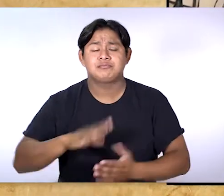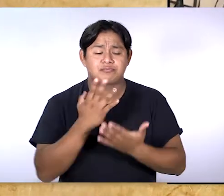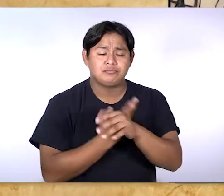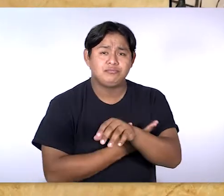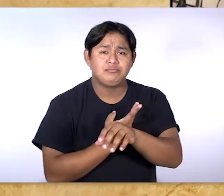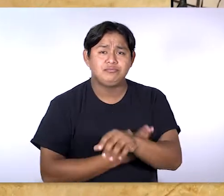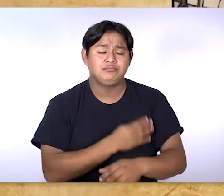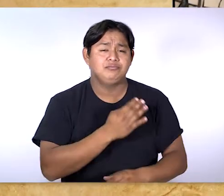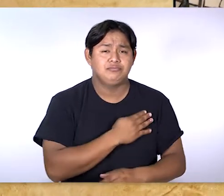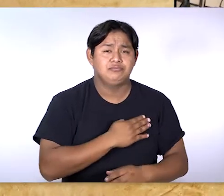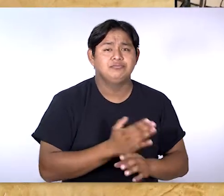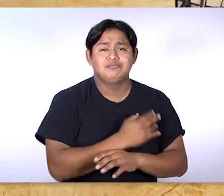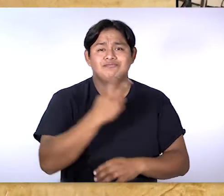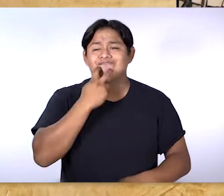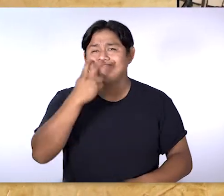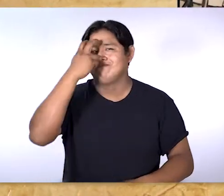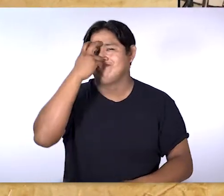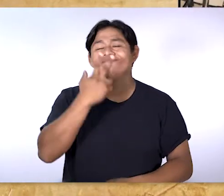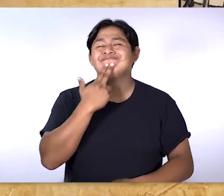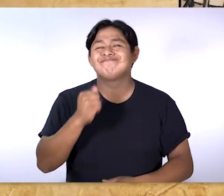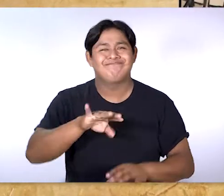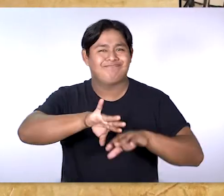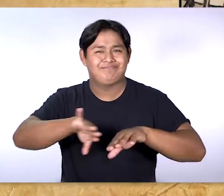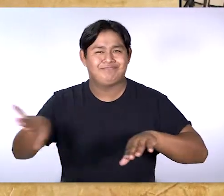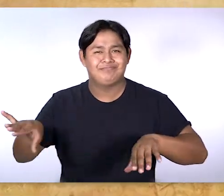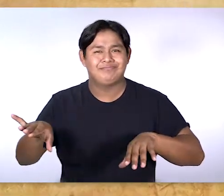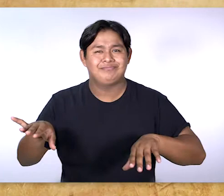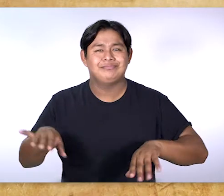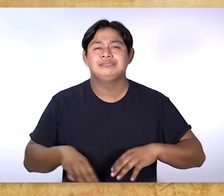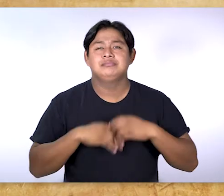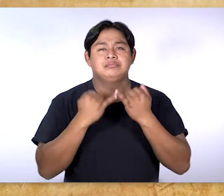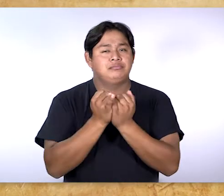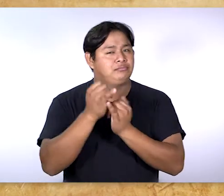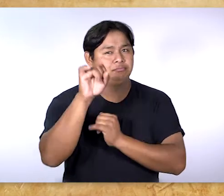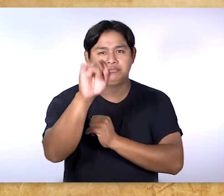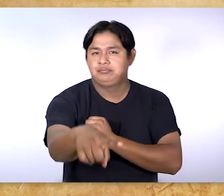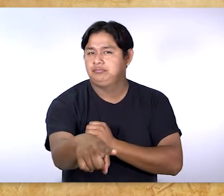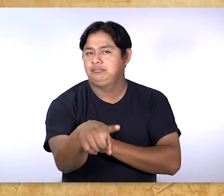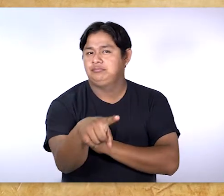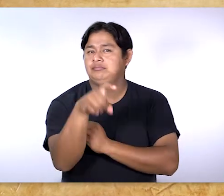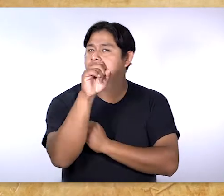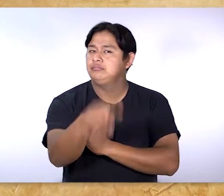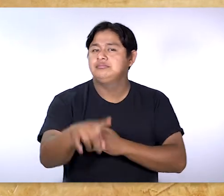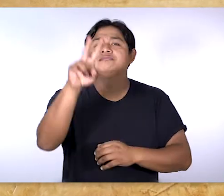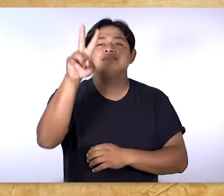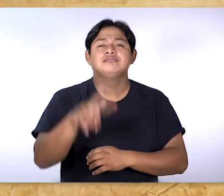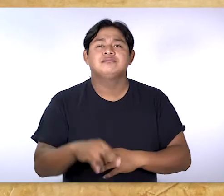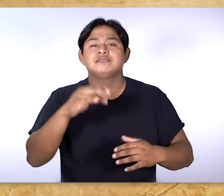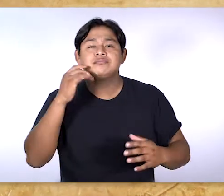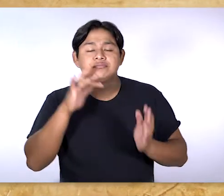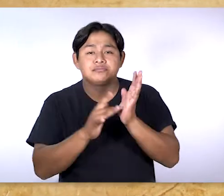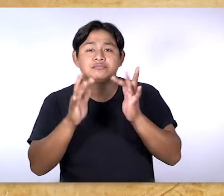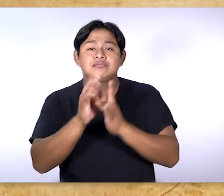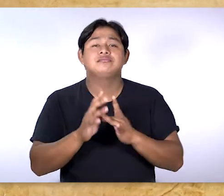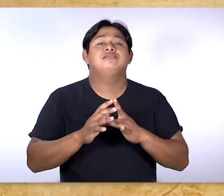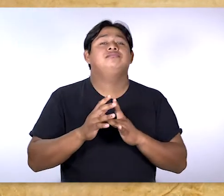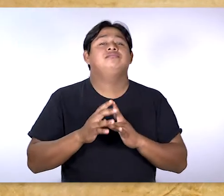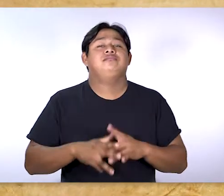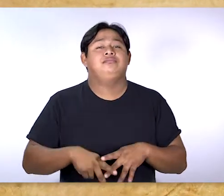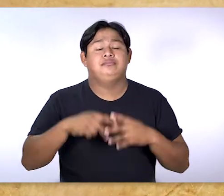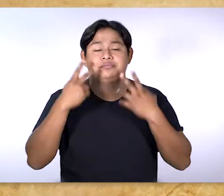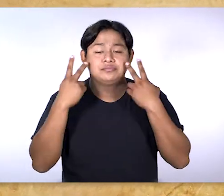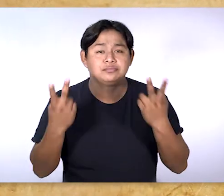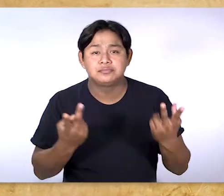y dirá el rey a los que estén a su derecha: vengan ustedes, los que han sido bendecidos por mi